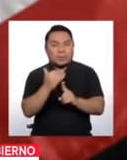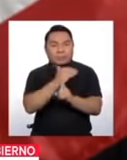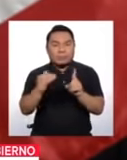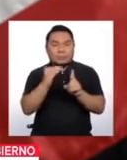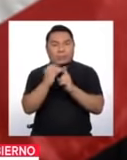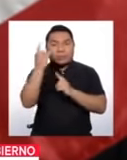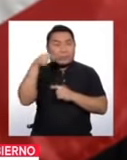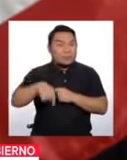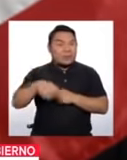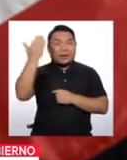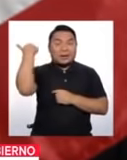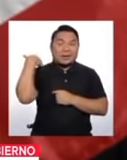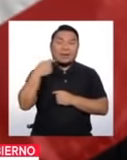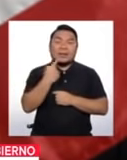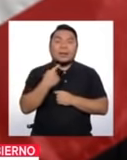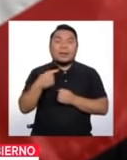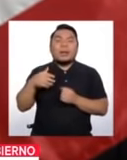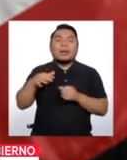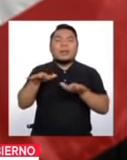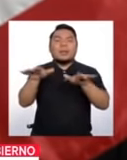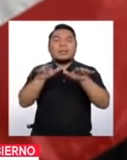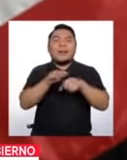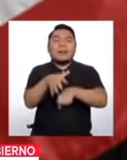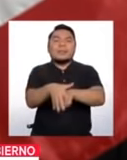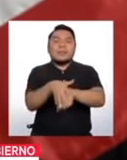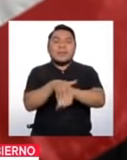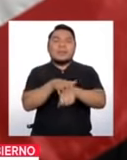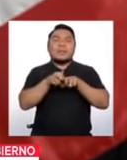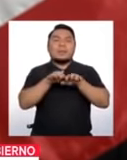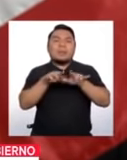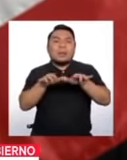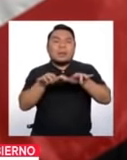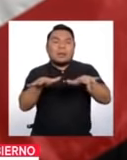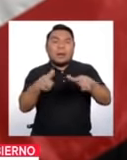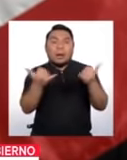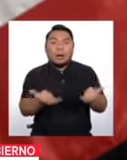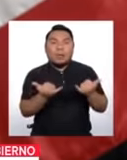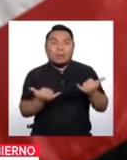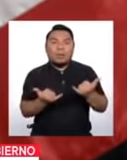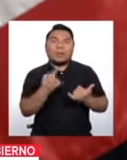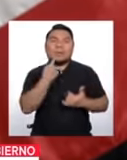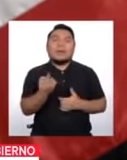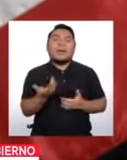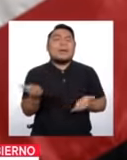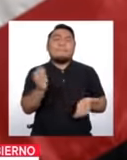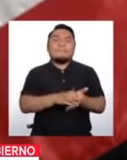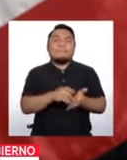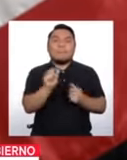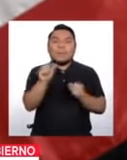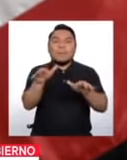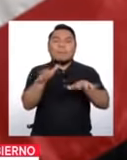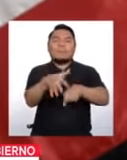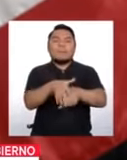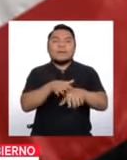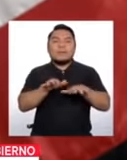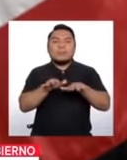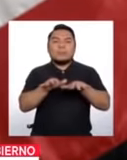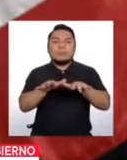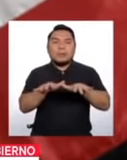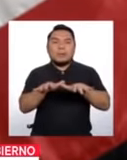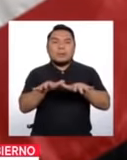estado de emergencia era cada cinco días, se duplicaba la cantidad de contagiados. Hoy se está duplicando cada ocho días. Entonces, quiere